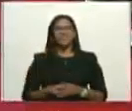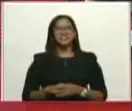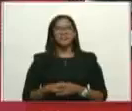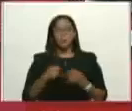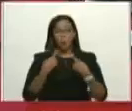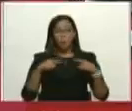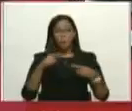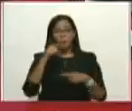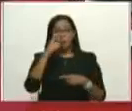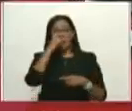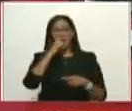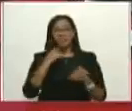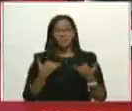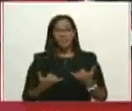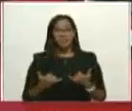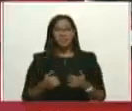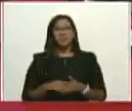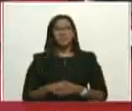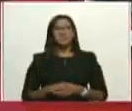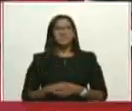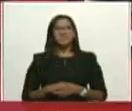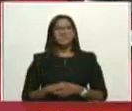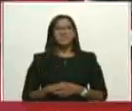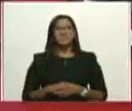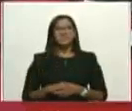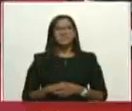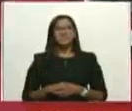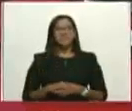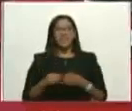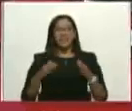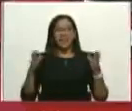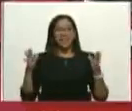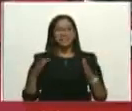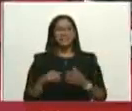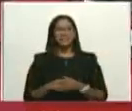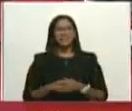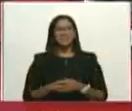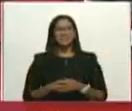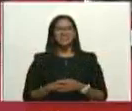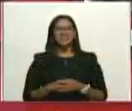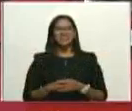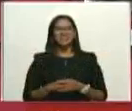¿Cumple un año ya? Un año ya.